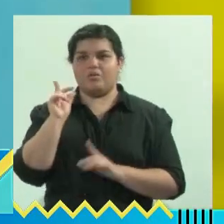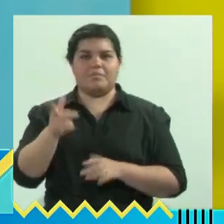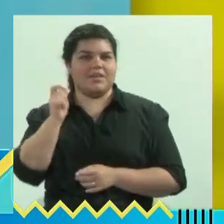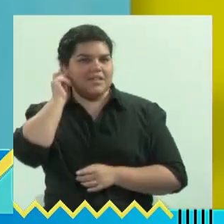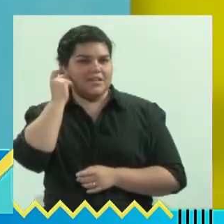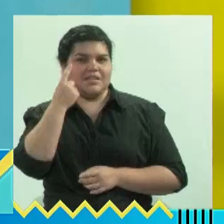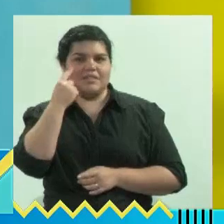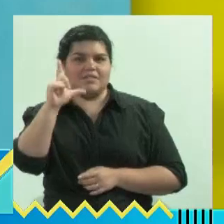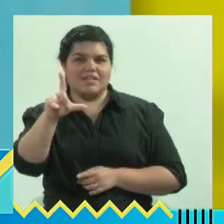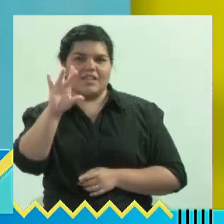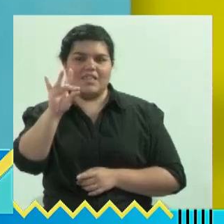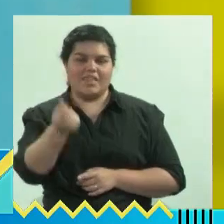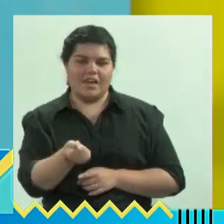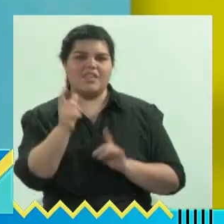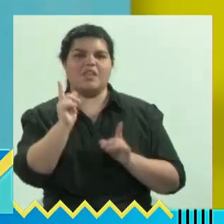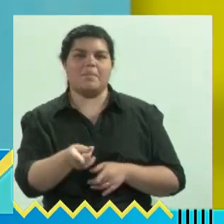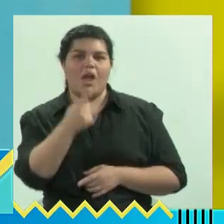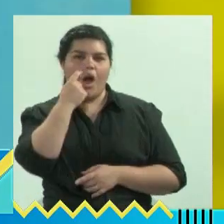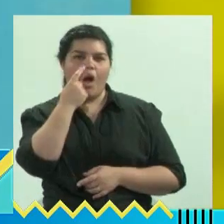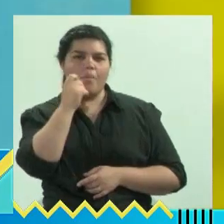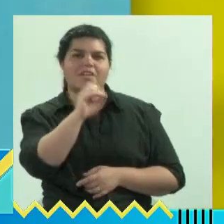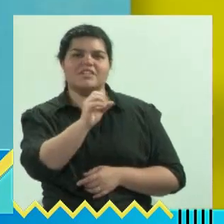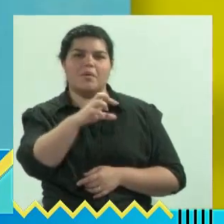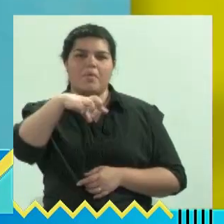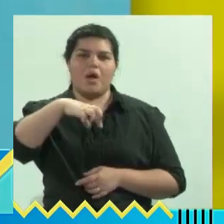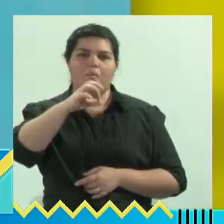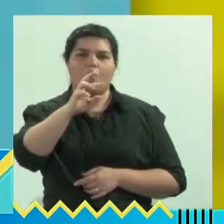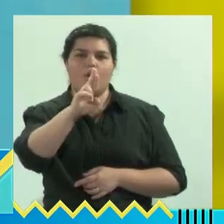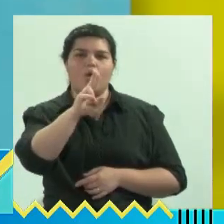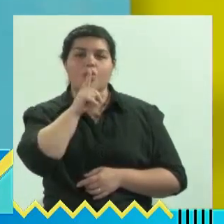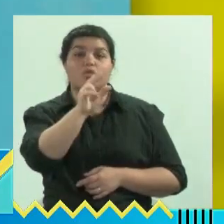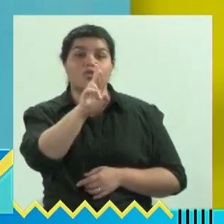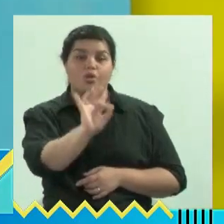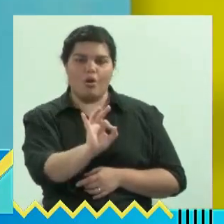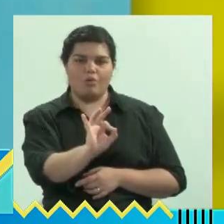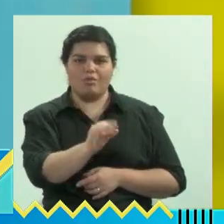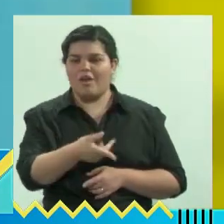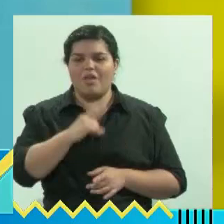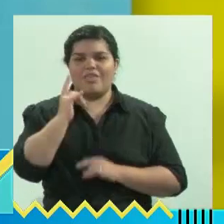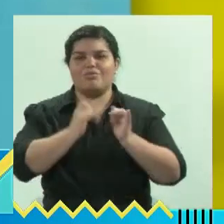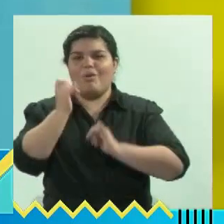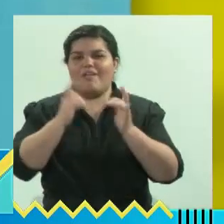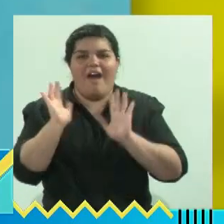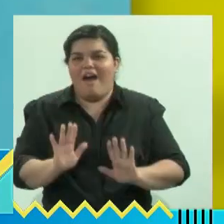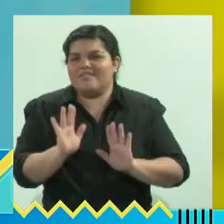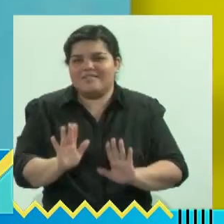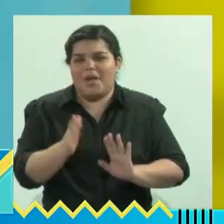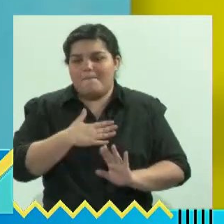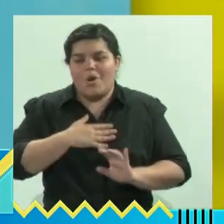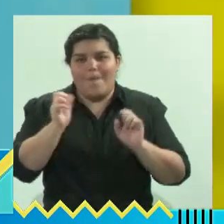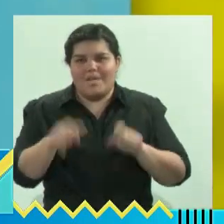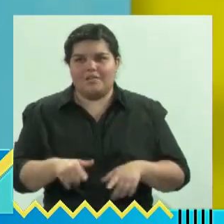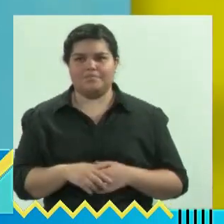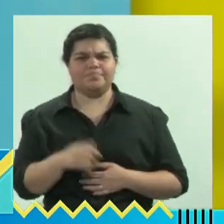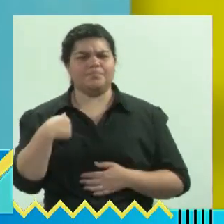o del Potro Rodrigo, ¿sí? Esas leyendas que se van construyendo. Y quizás una de las preguntas que les hacía fuera del aire era si se